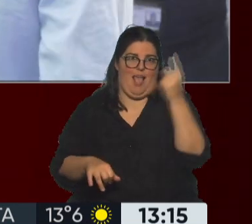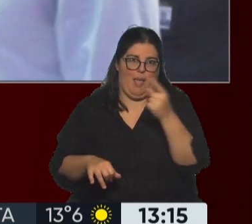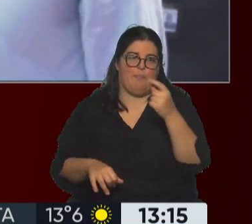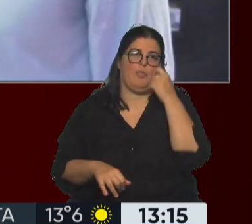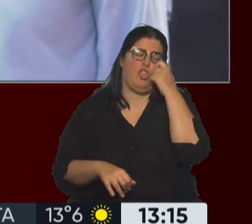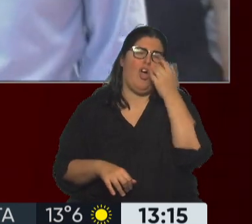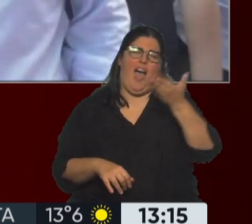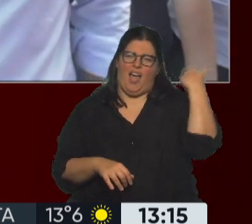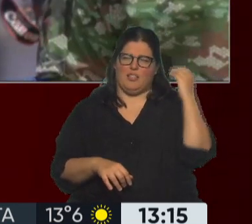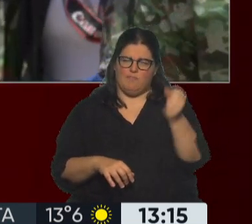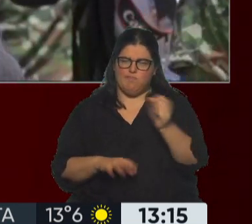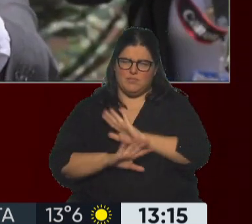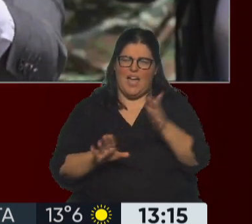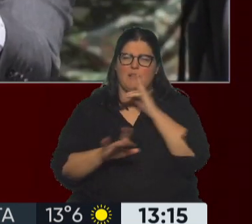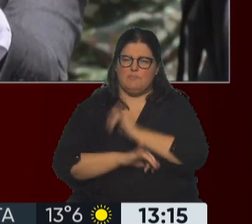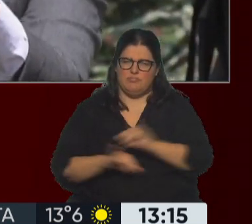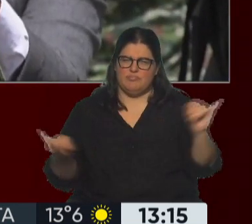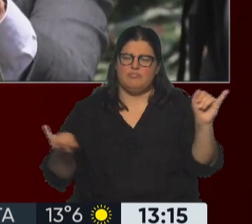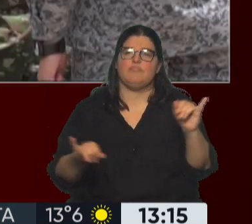hecho previamente, que él